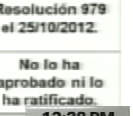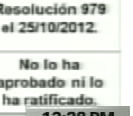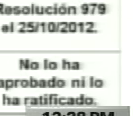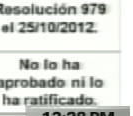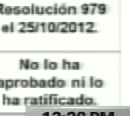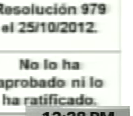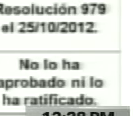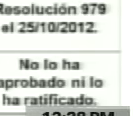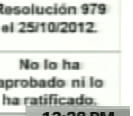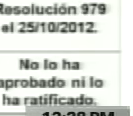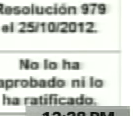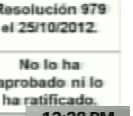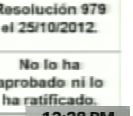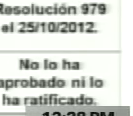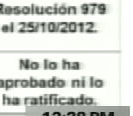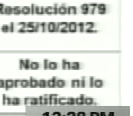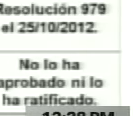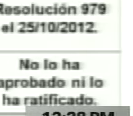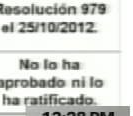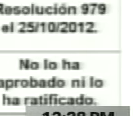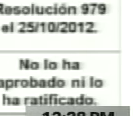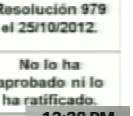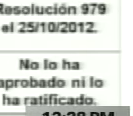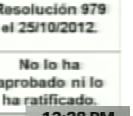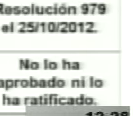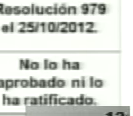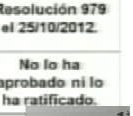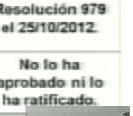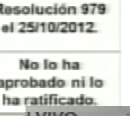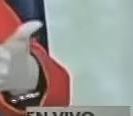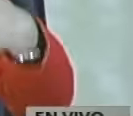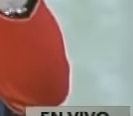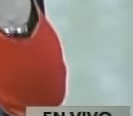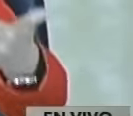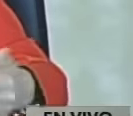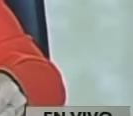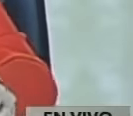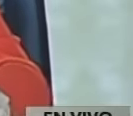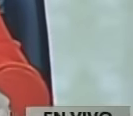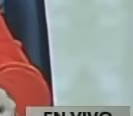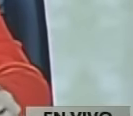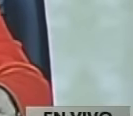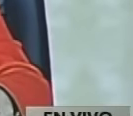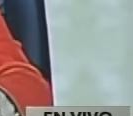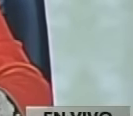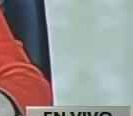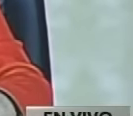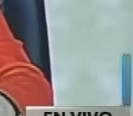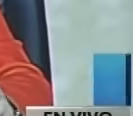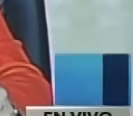la promoción de los estados de derecho y de la democracia y de los derechos humanos.